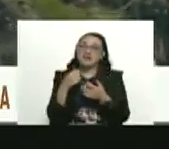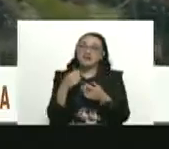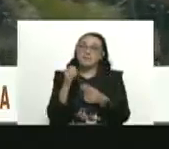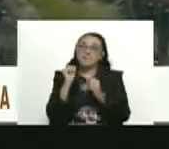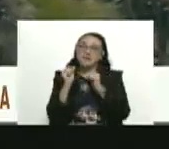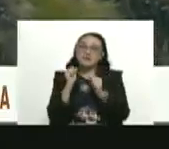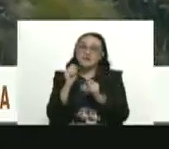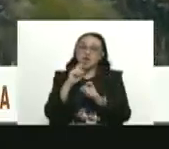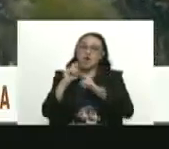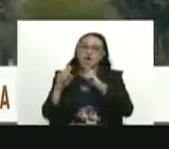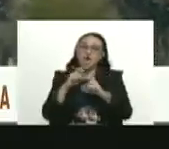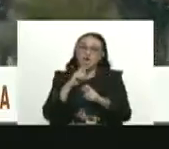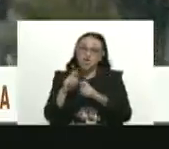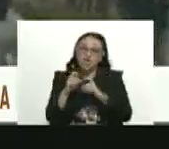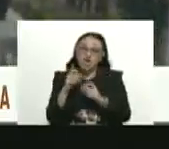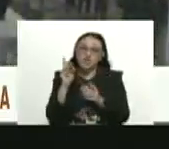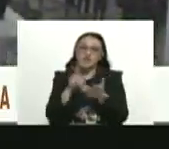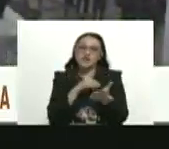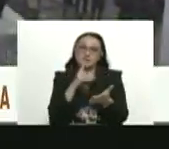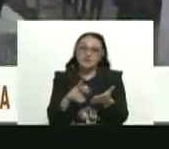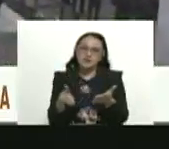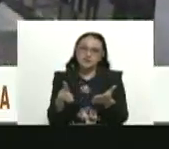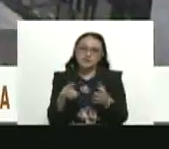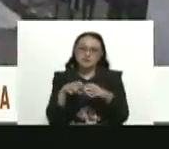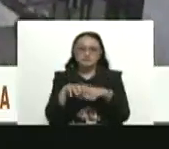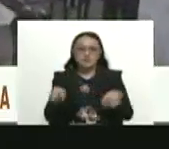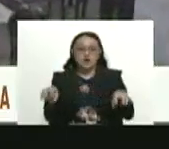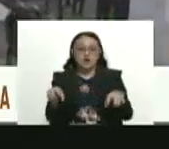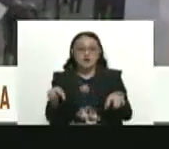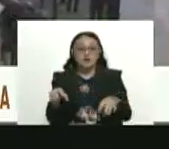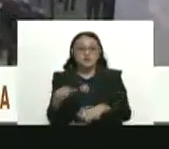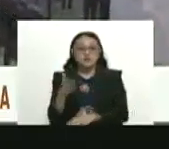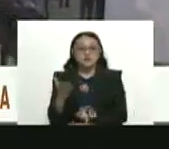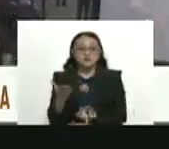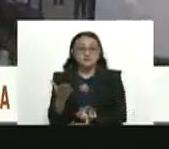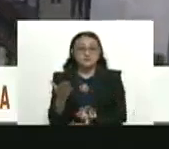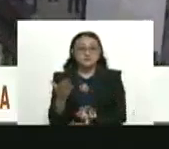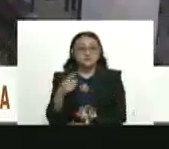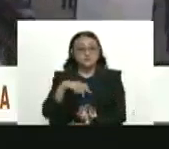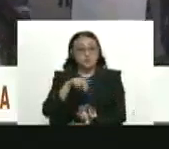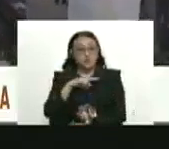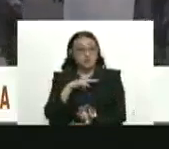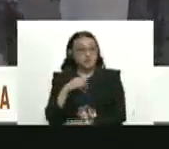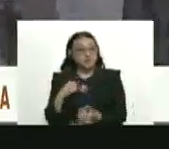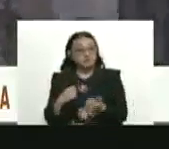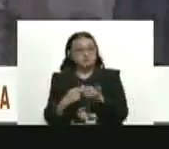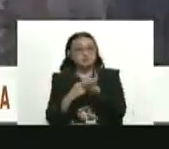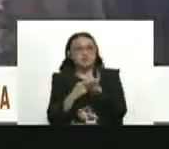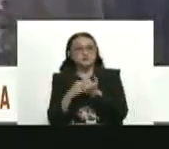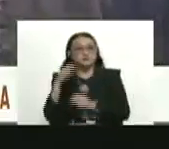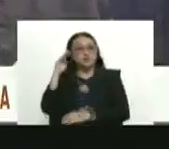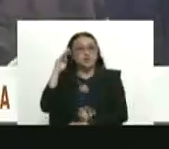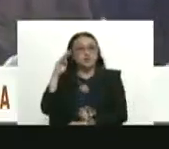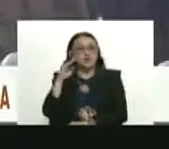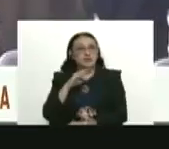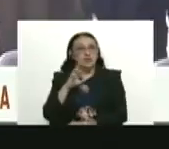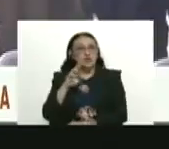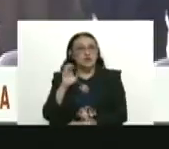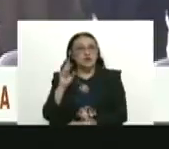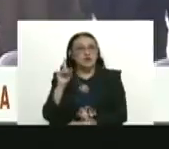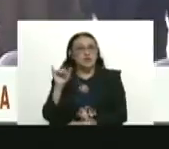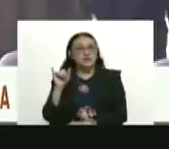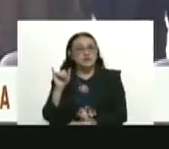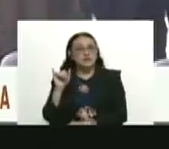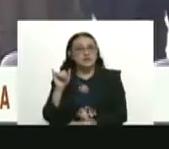generando odio, discriminación y segregación. Mi comandante jefe, cuente con la cohesión de los soldados de la Red Marítima